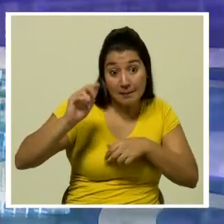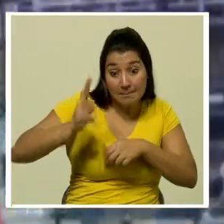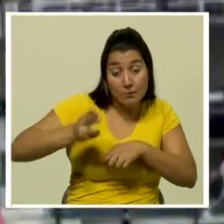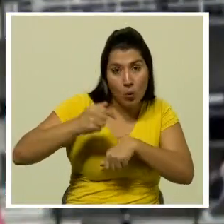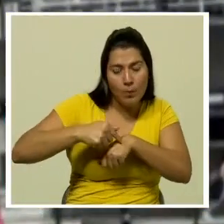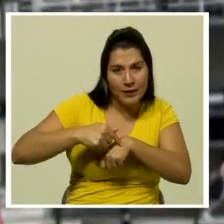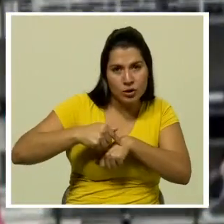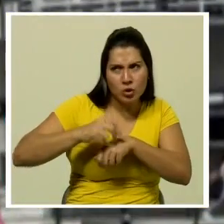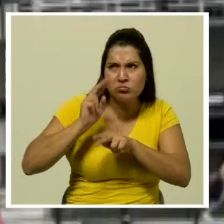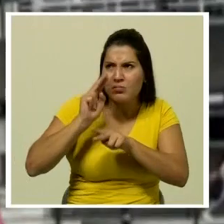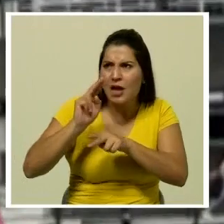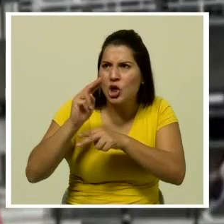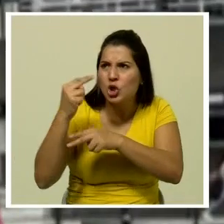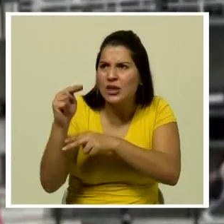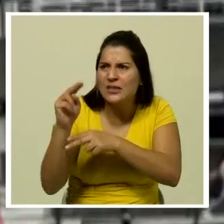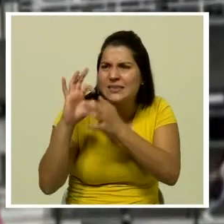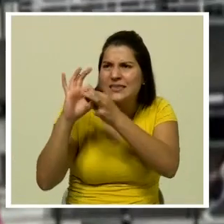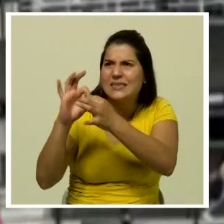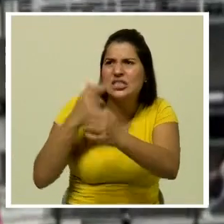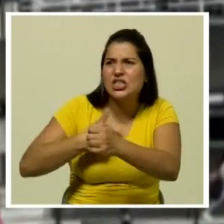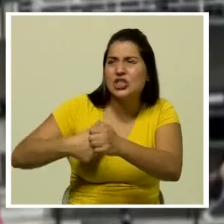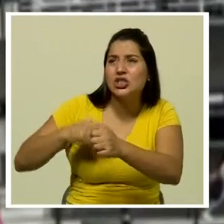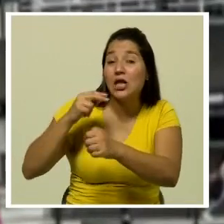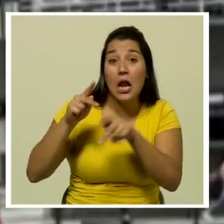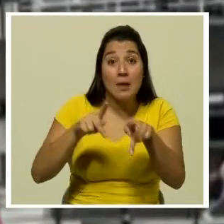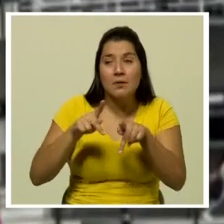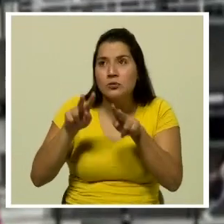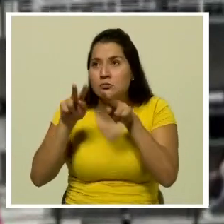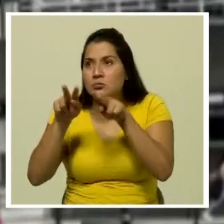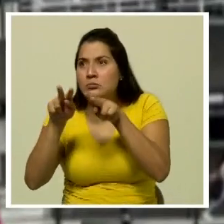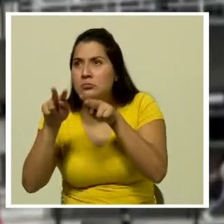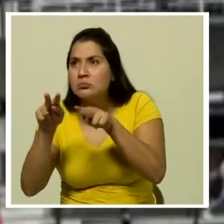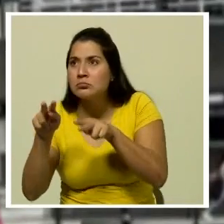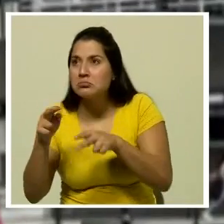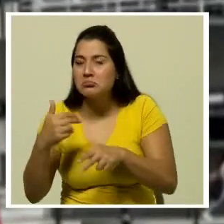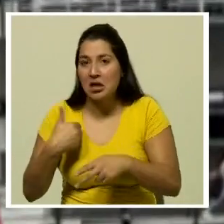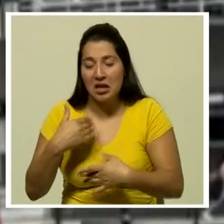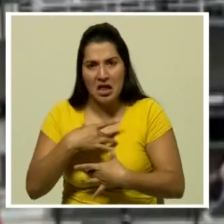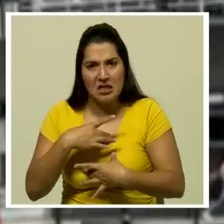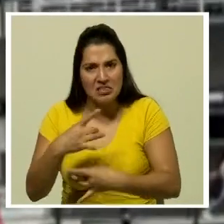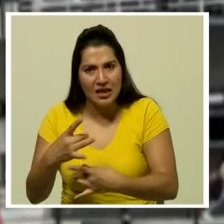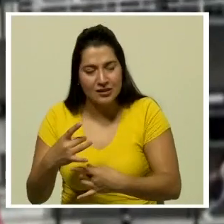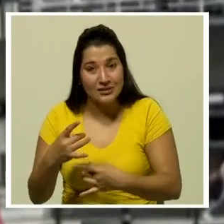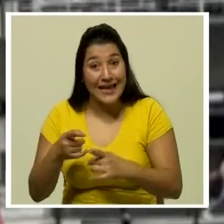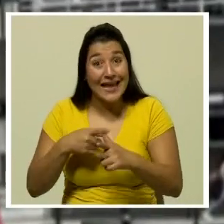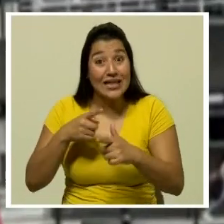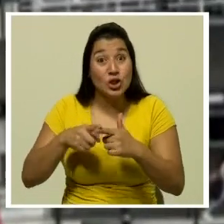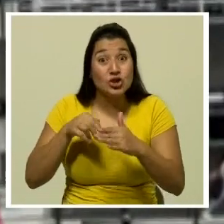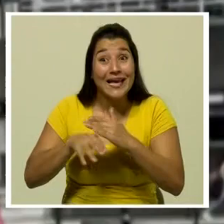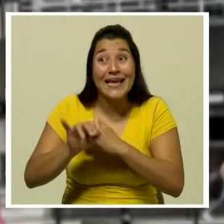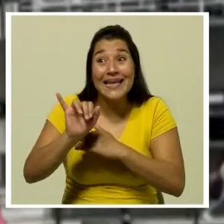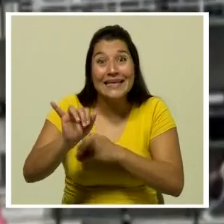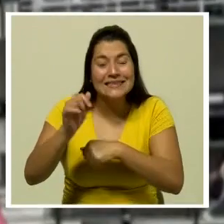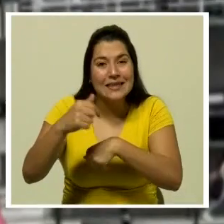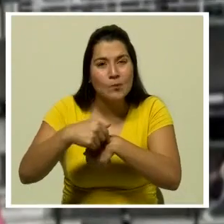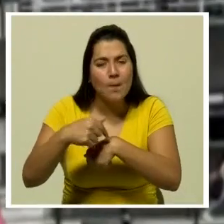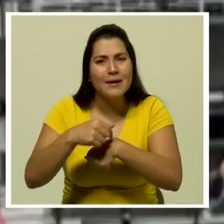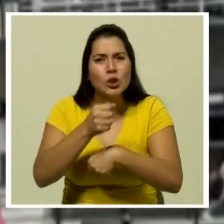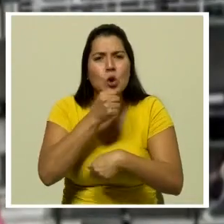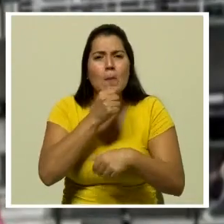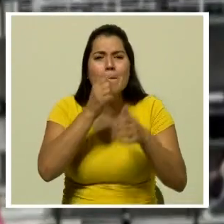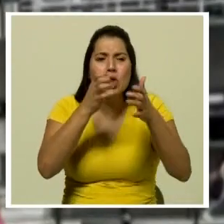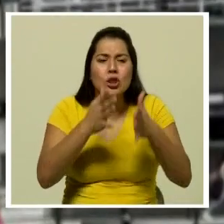momento, la prensa de cada país se volvió en una necesaria bocina para